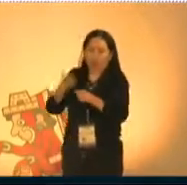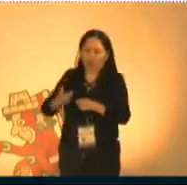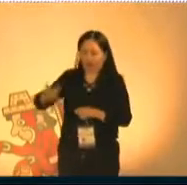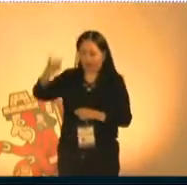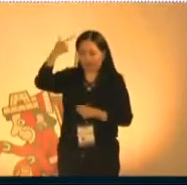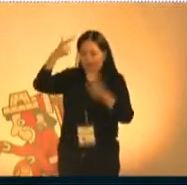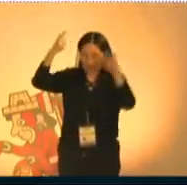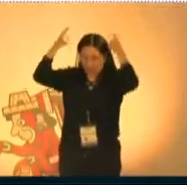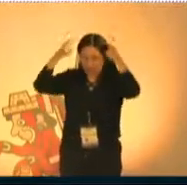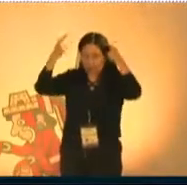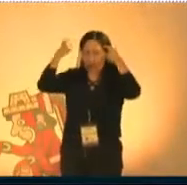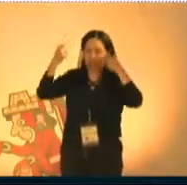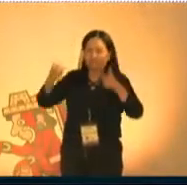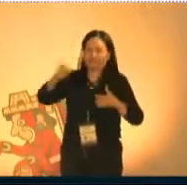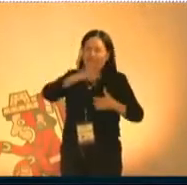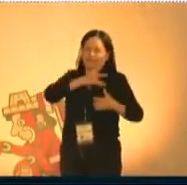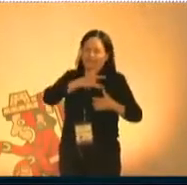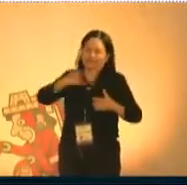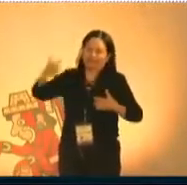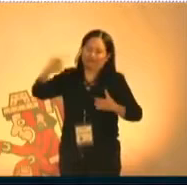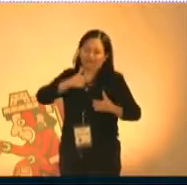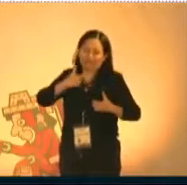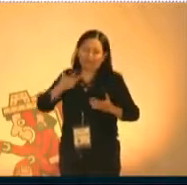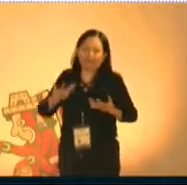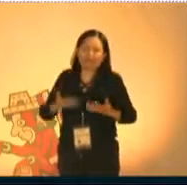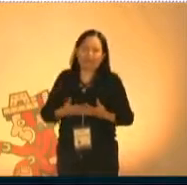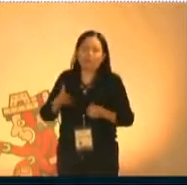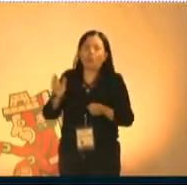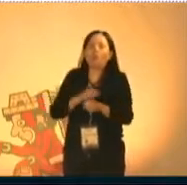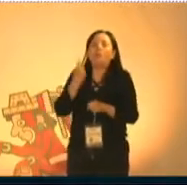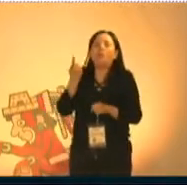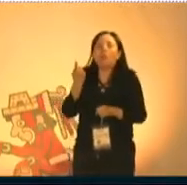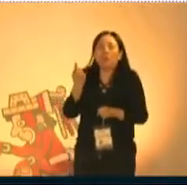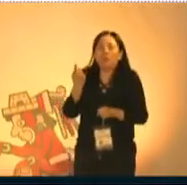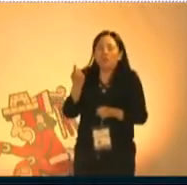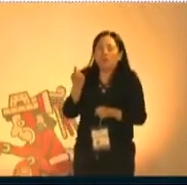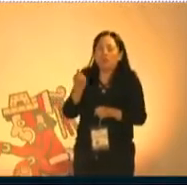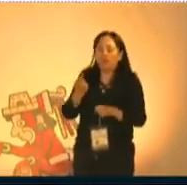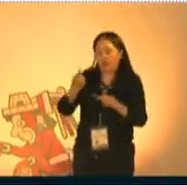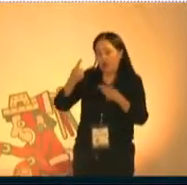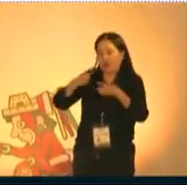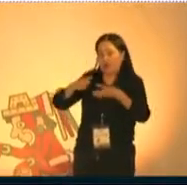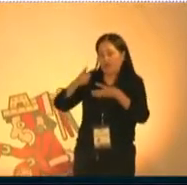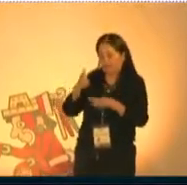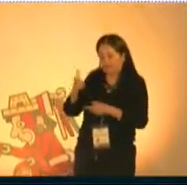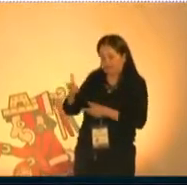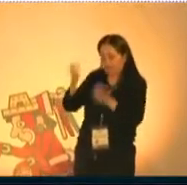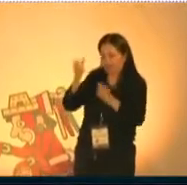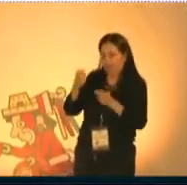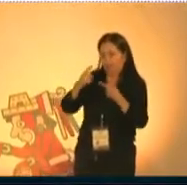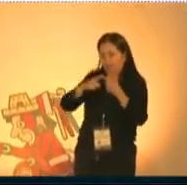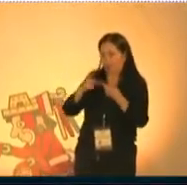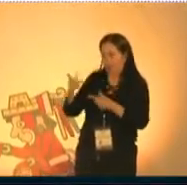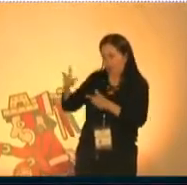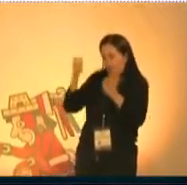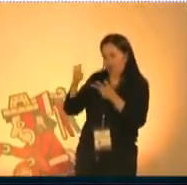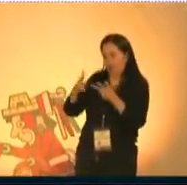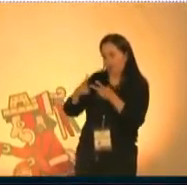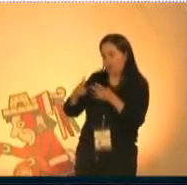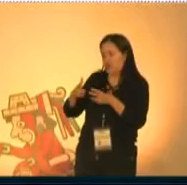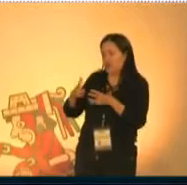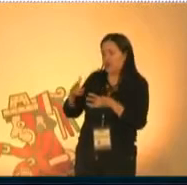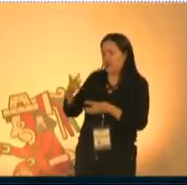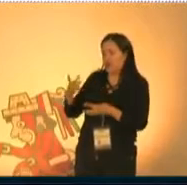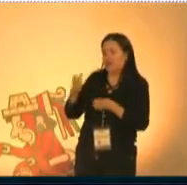es que hasta en eso tuvo mala suerte sucre porque por la cuarta podía haber dado haber dado en el sombrero y haber seguido pues sucre